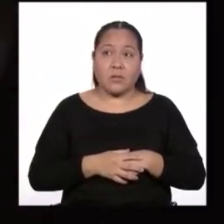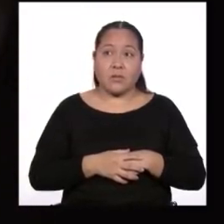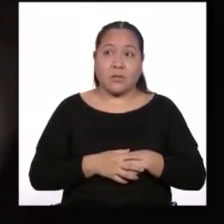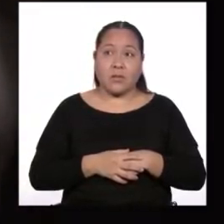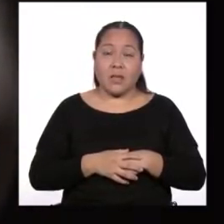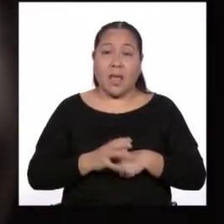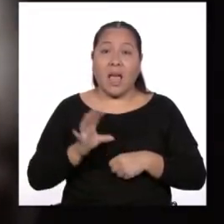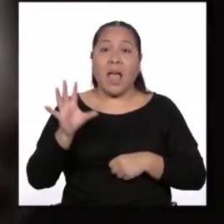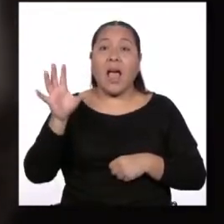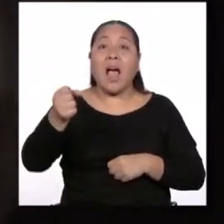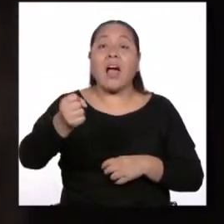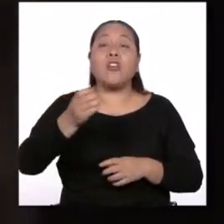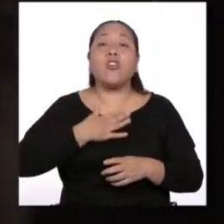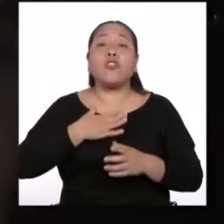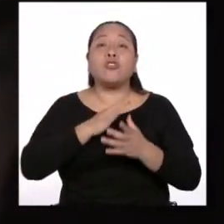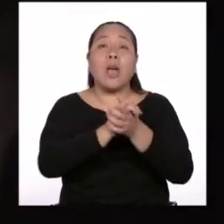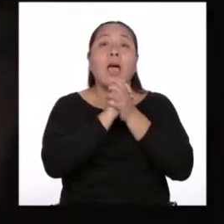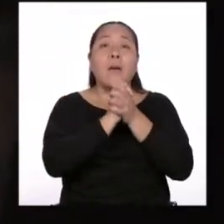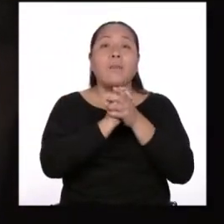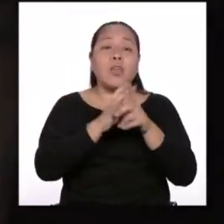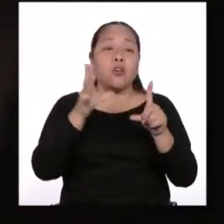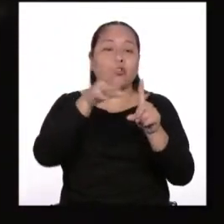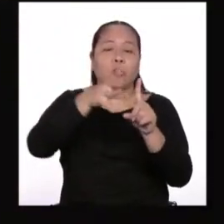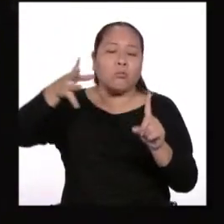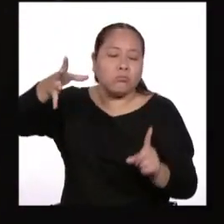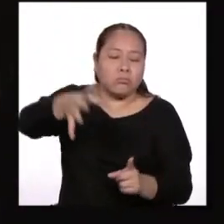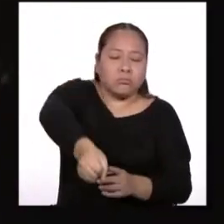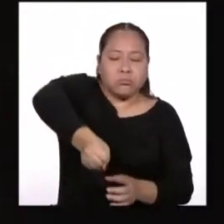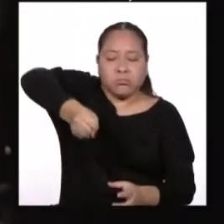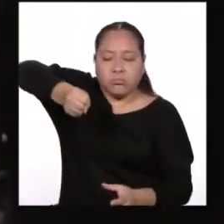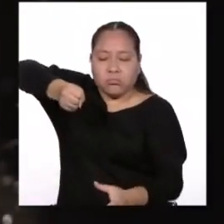agarró a 2 de mis compañeros y los golpeó contra el suelo,